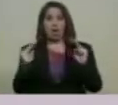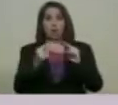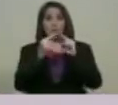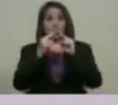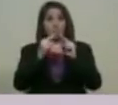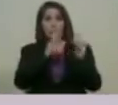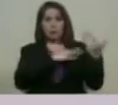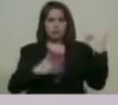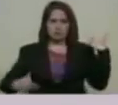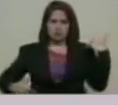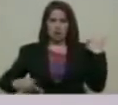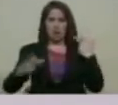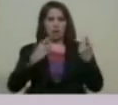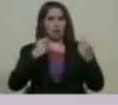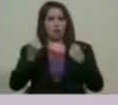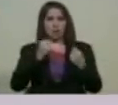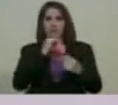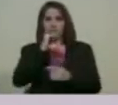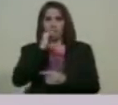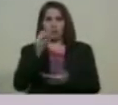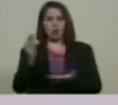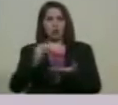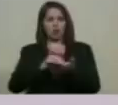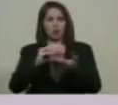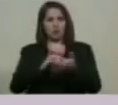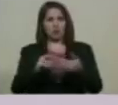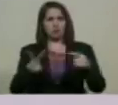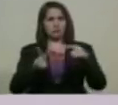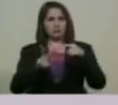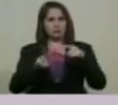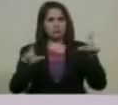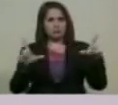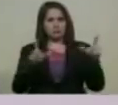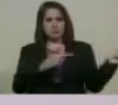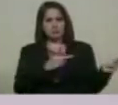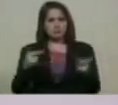Presidencial de Asesoría Económica. Con esta información nosotros regresamos el contacto con ustedes a los estudios. Adelante.